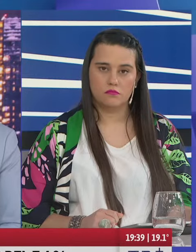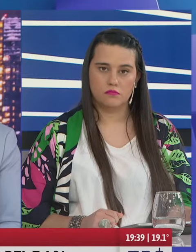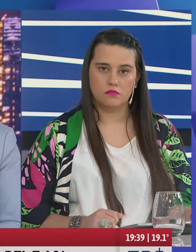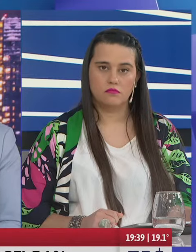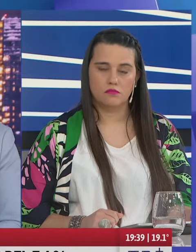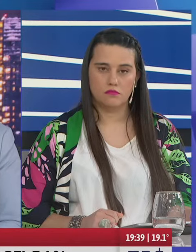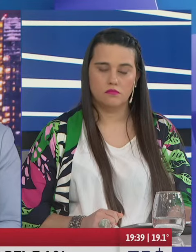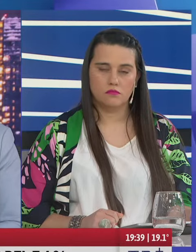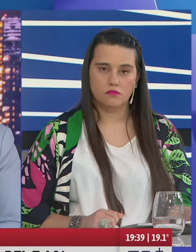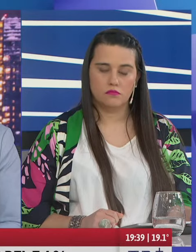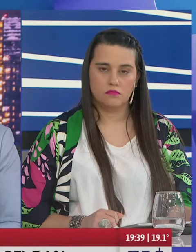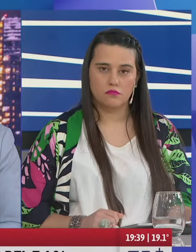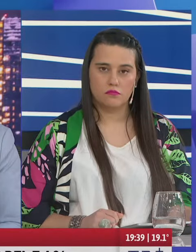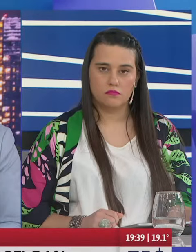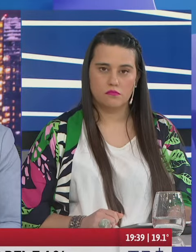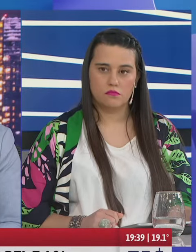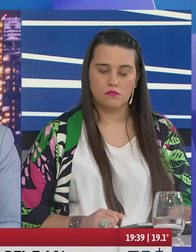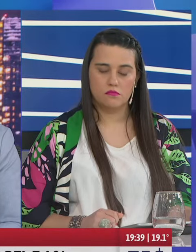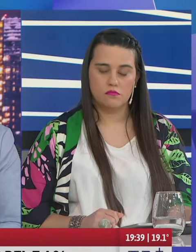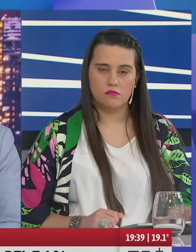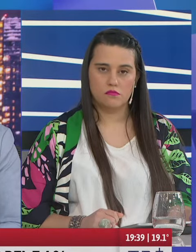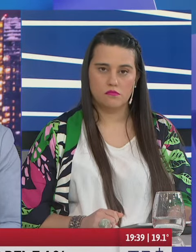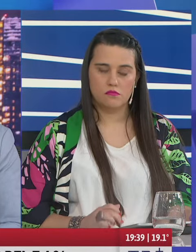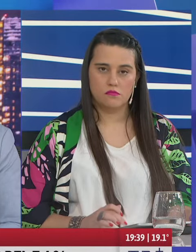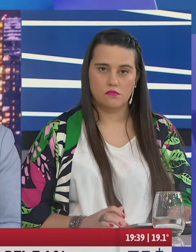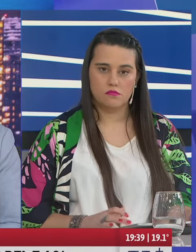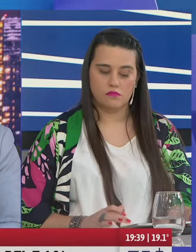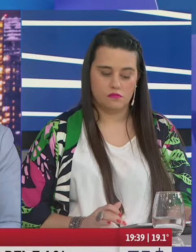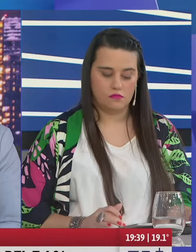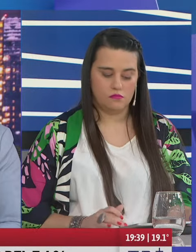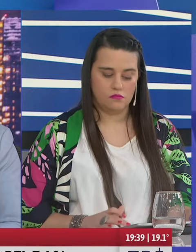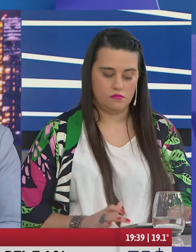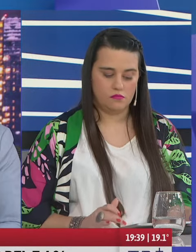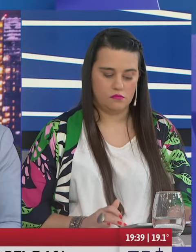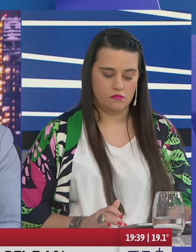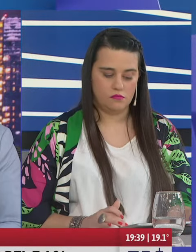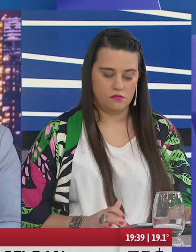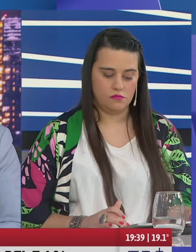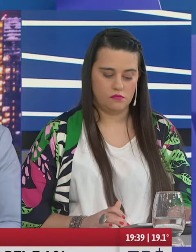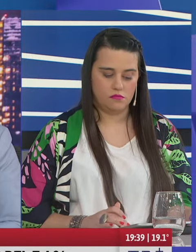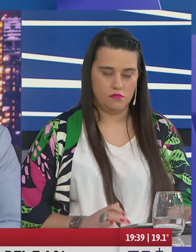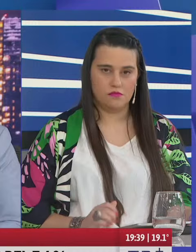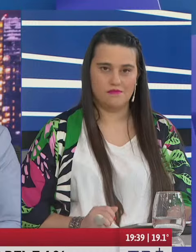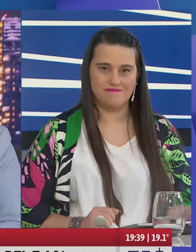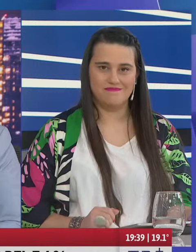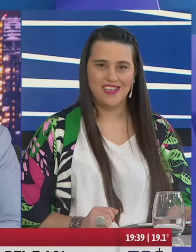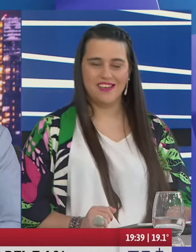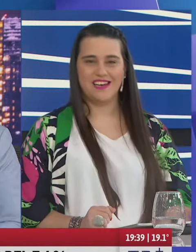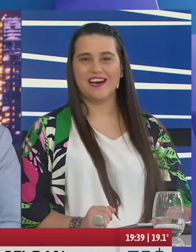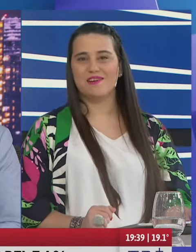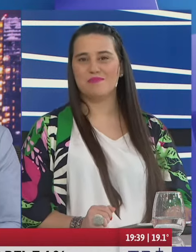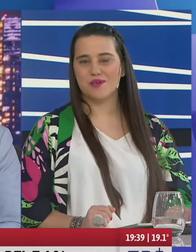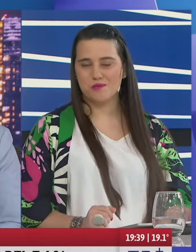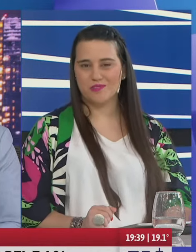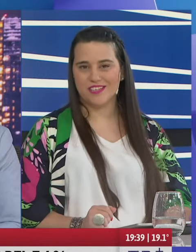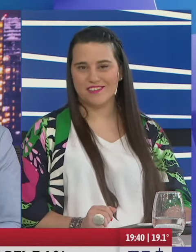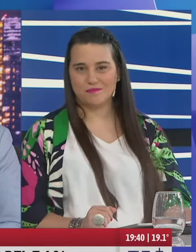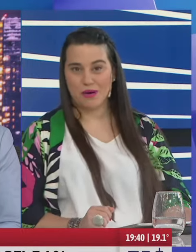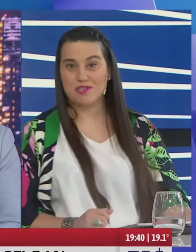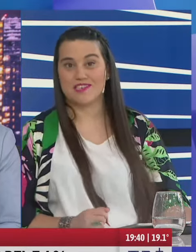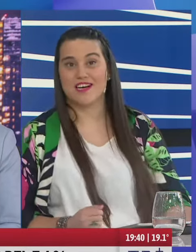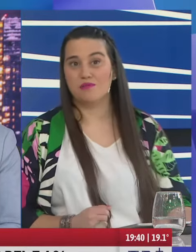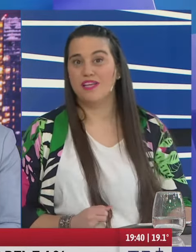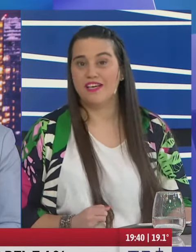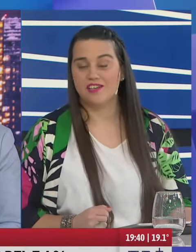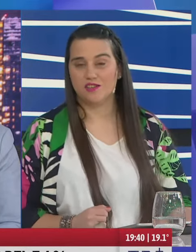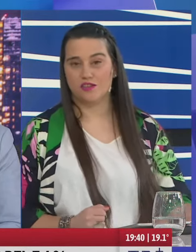baja de inflación, los precios, ¿van a acompañar y van a bajar de alguna vez o no? La gran pregunta.